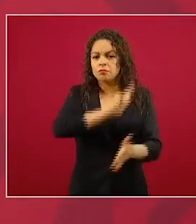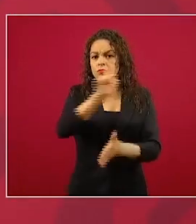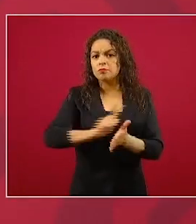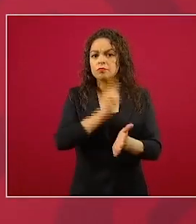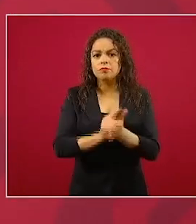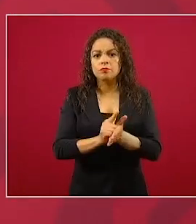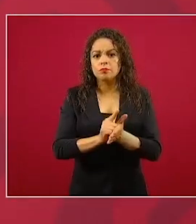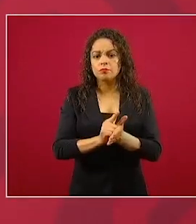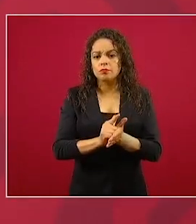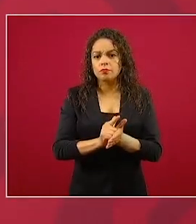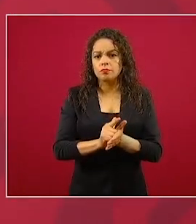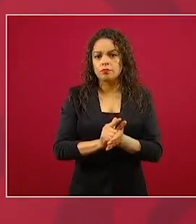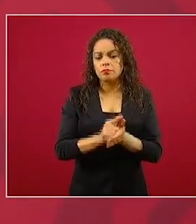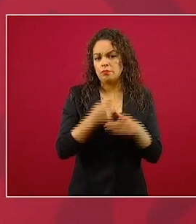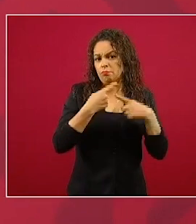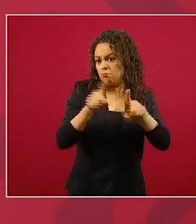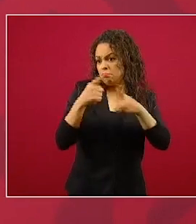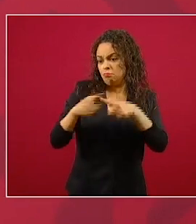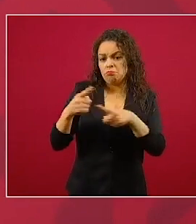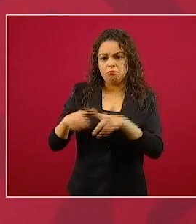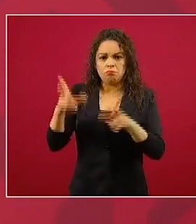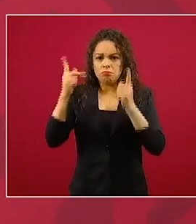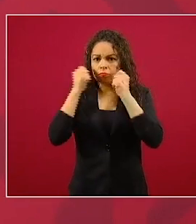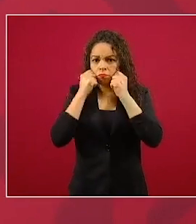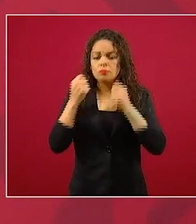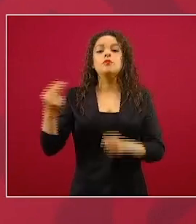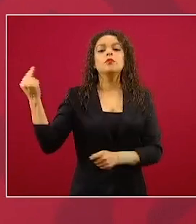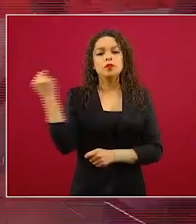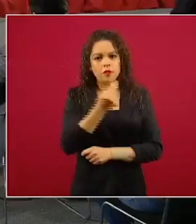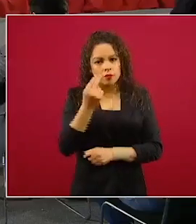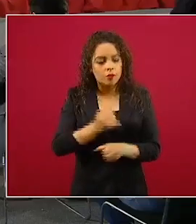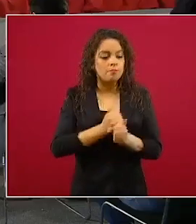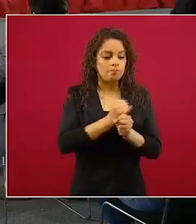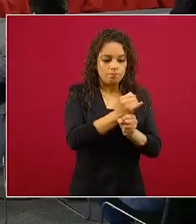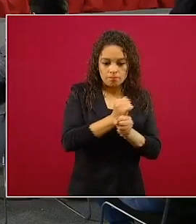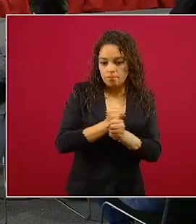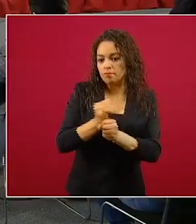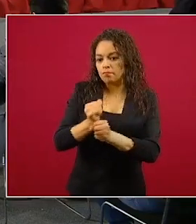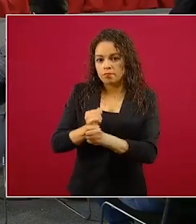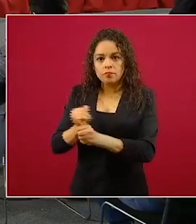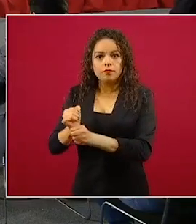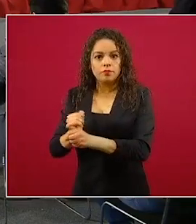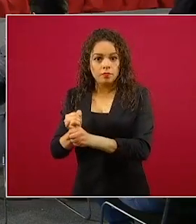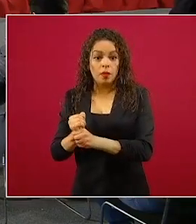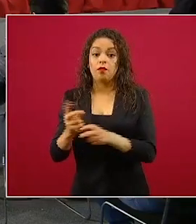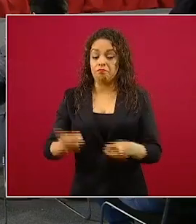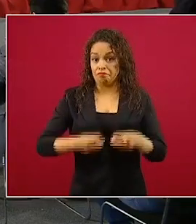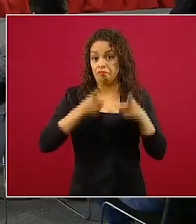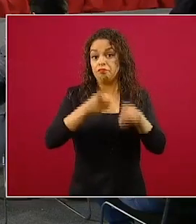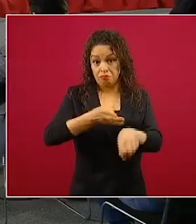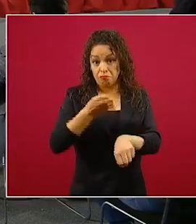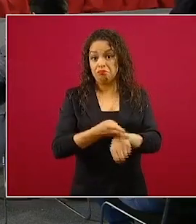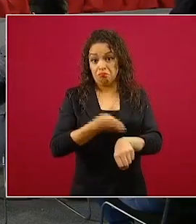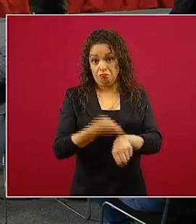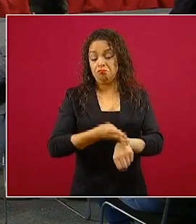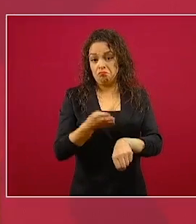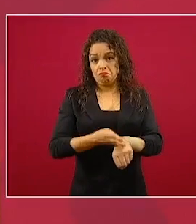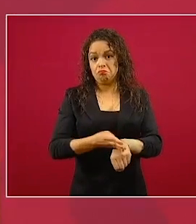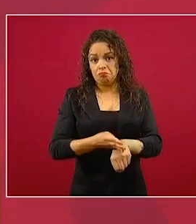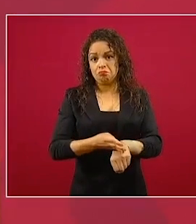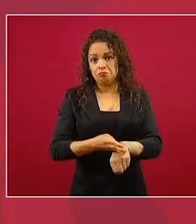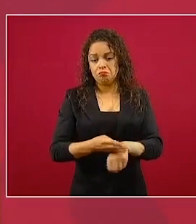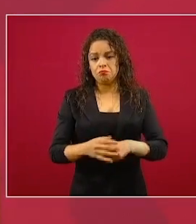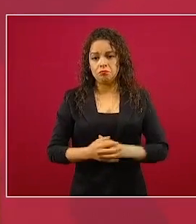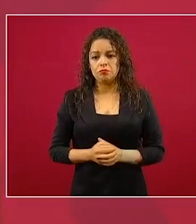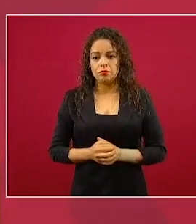tiene que ser investigado, sancionado y no debe de